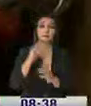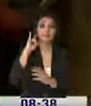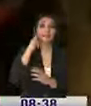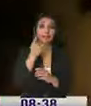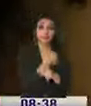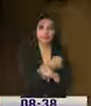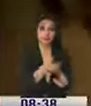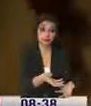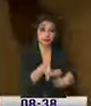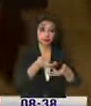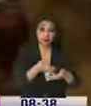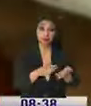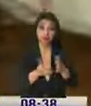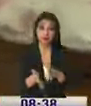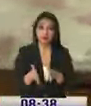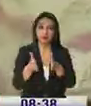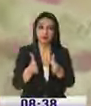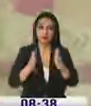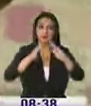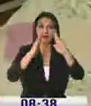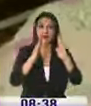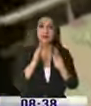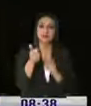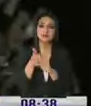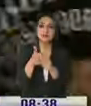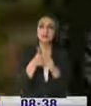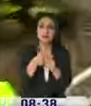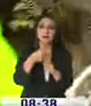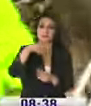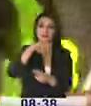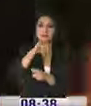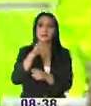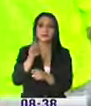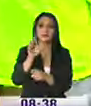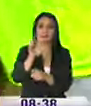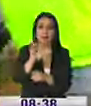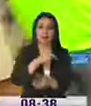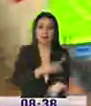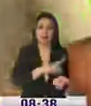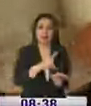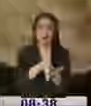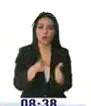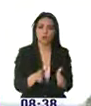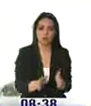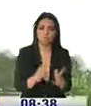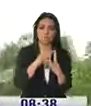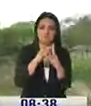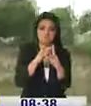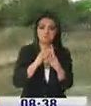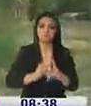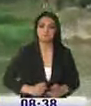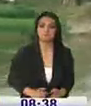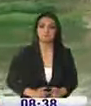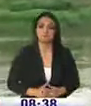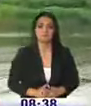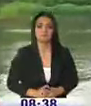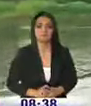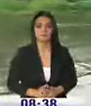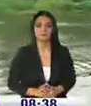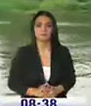trasladado hasta su domicilio en otro recinto cercano a Piñal de Abajo, en donde será velado.